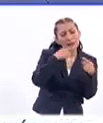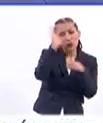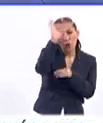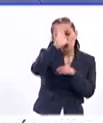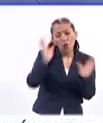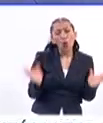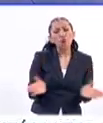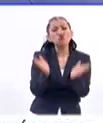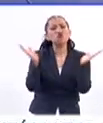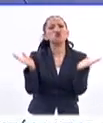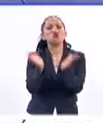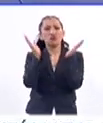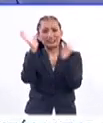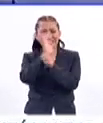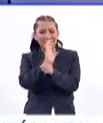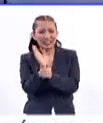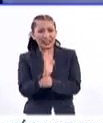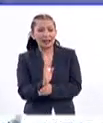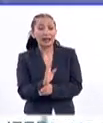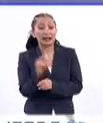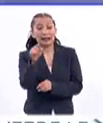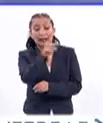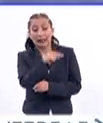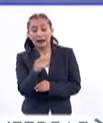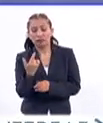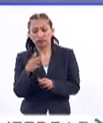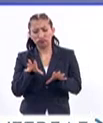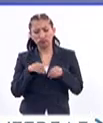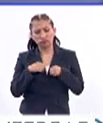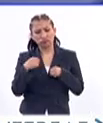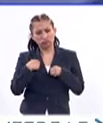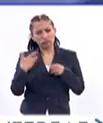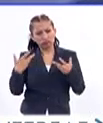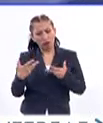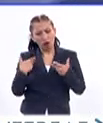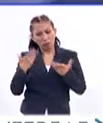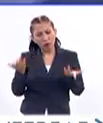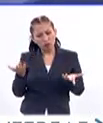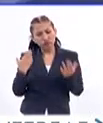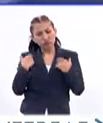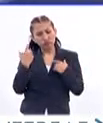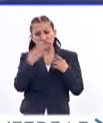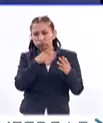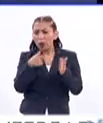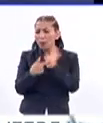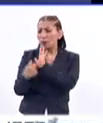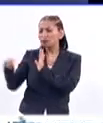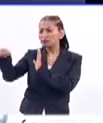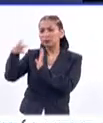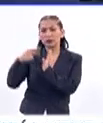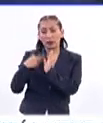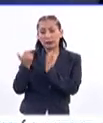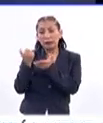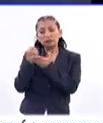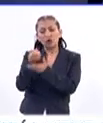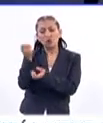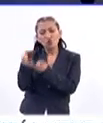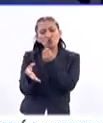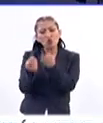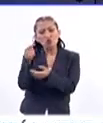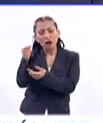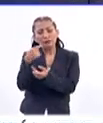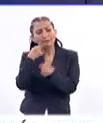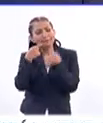culturales, promotores del cine, que se asumen como formadores de audiencias. Entonces, darles herramientas, poner